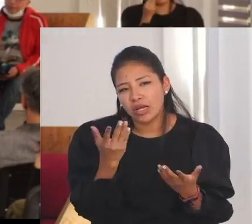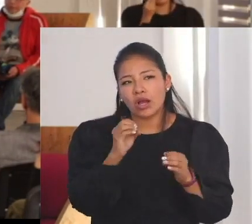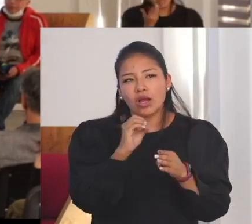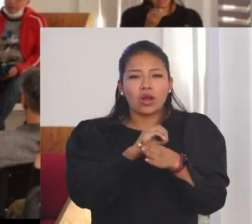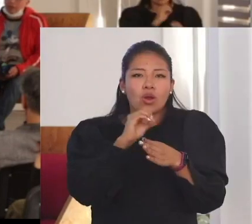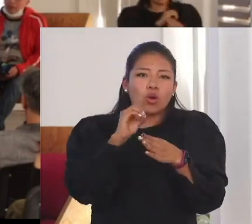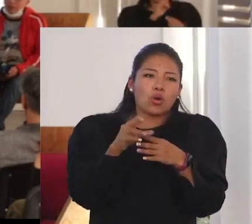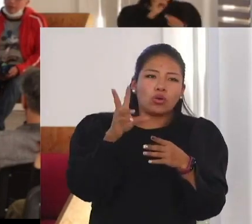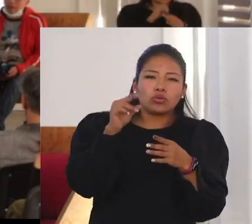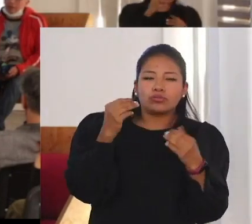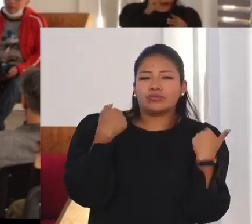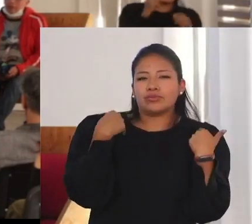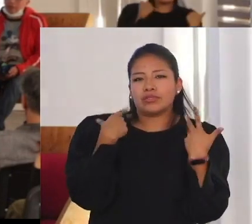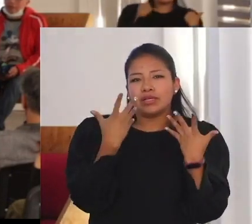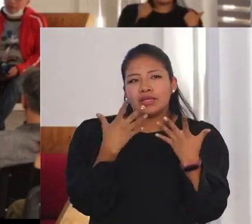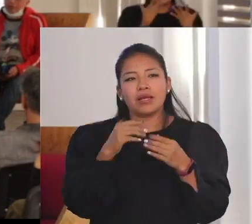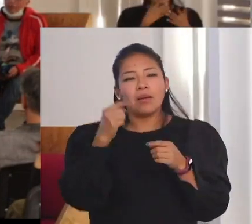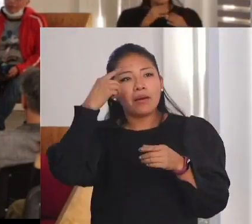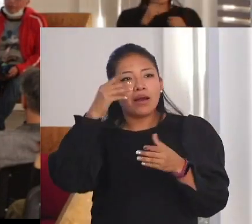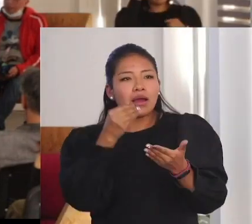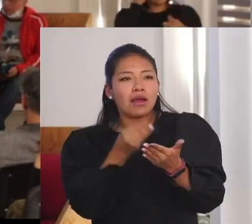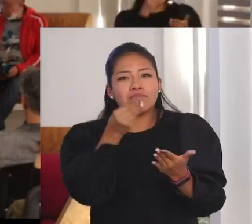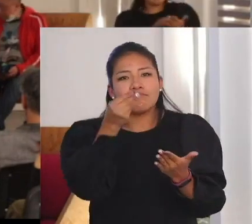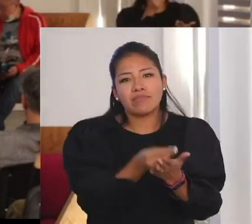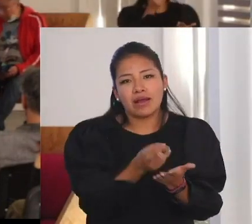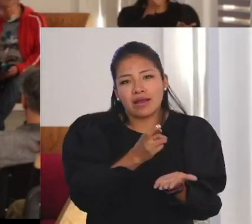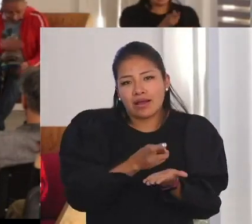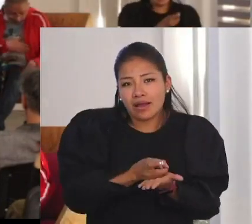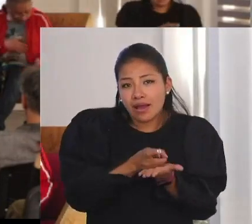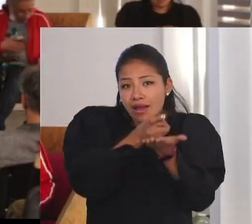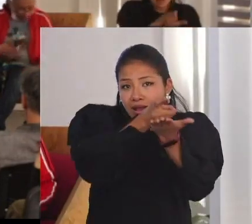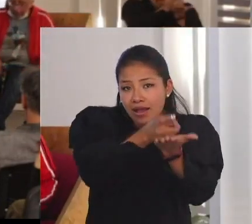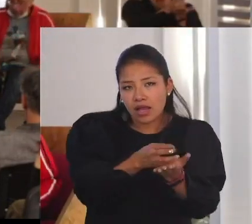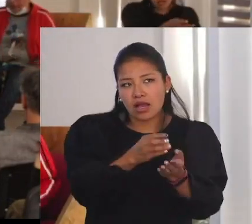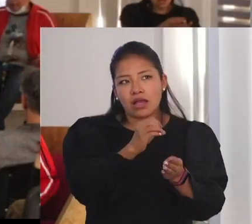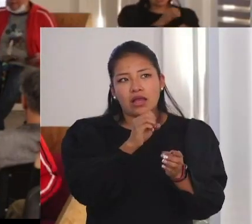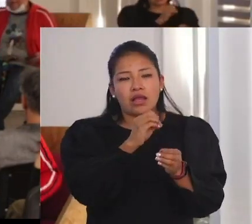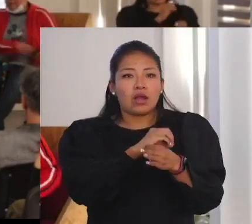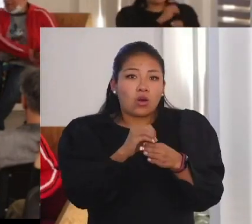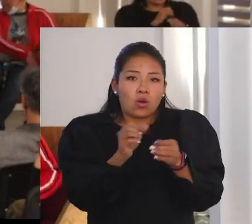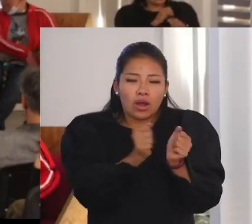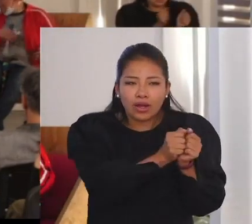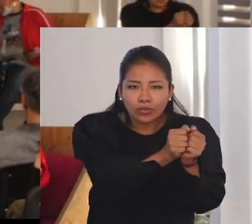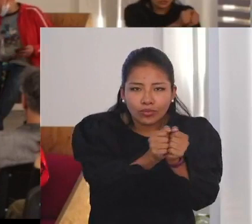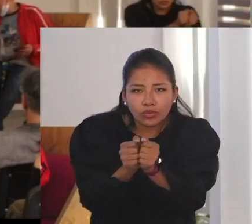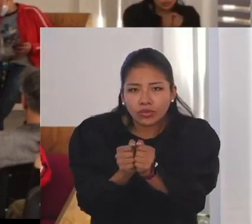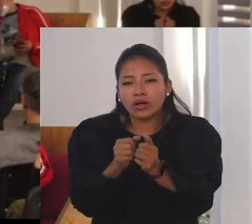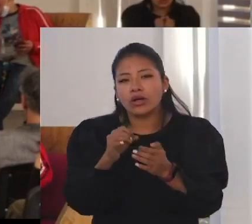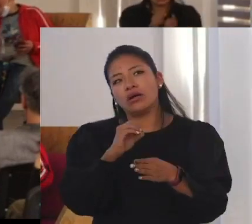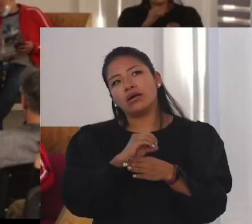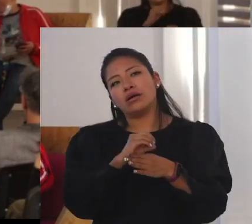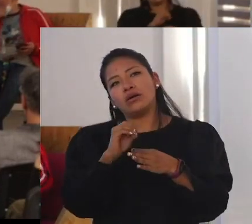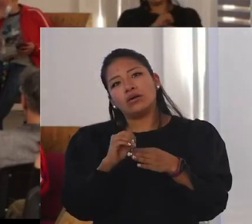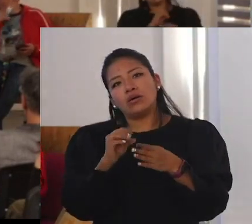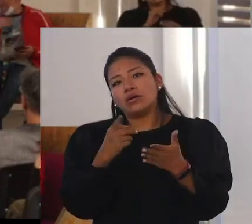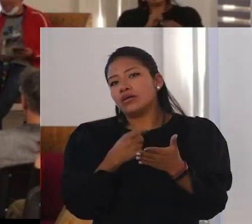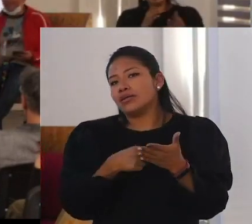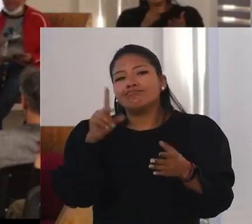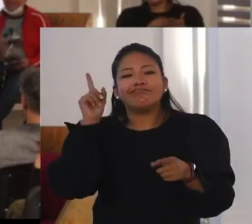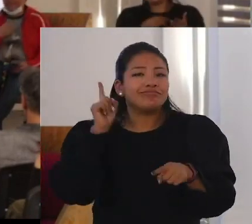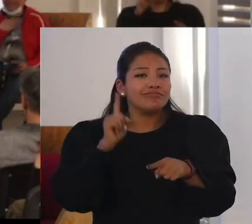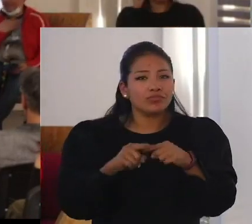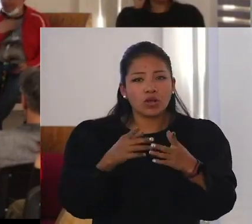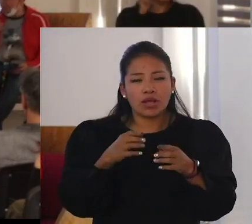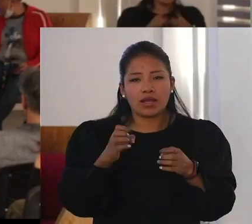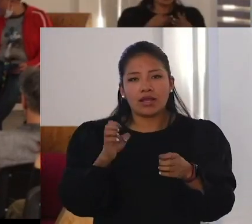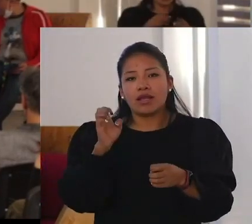suficientes para pagar una terapia un tratamiento un acompañamiento que no tiene la posibilidad económica principalmente